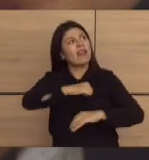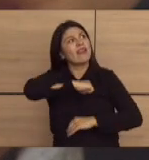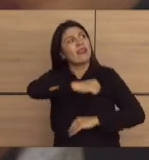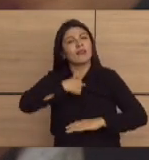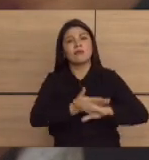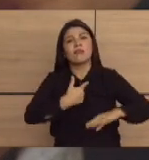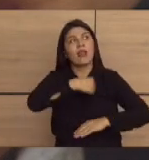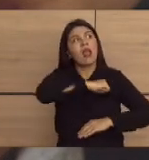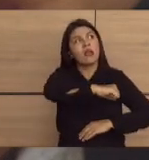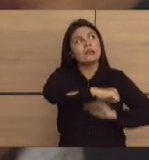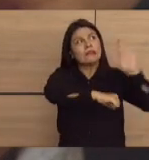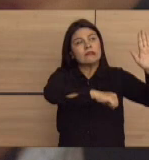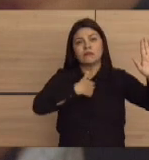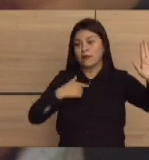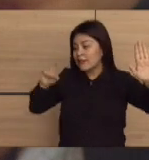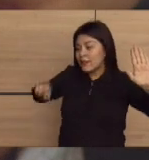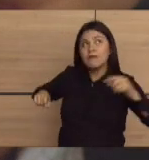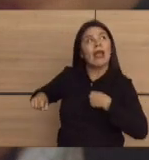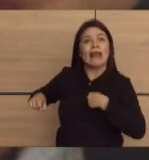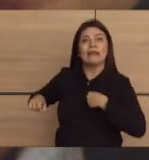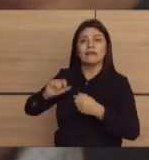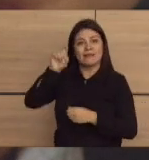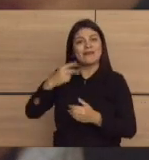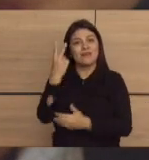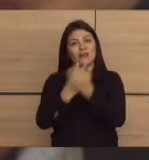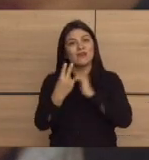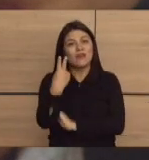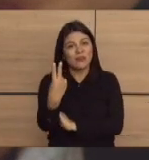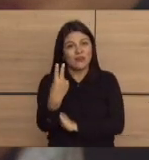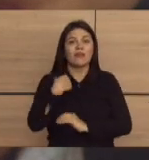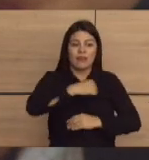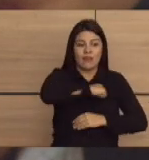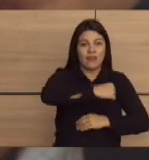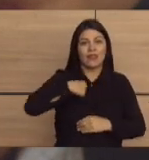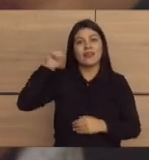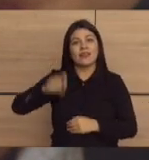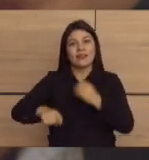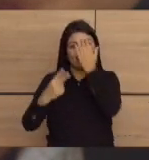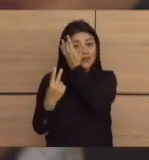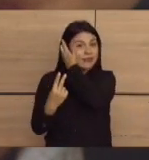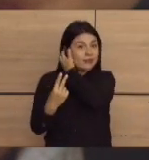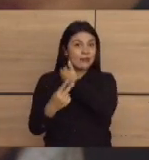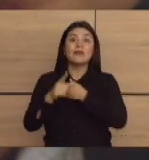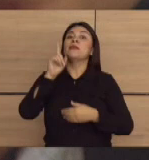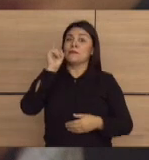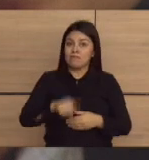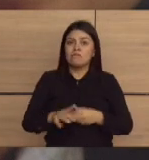derechos, también es en nuestros deberes como se forma ciudadanía, a que tengamos la